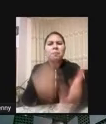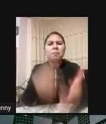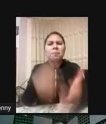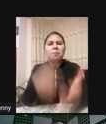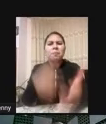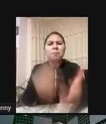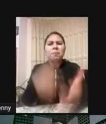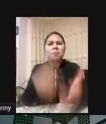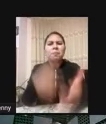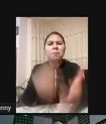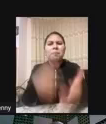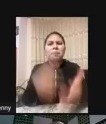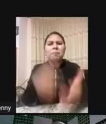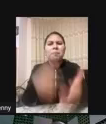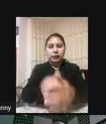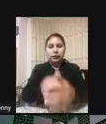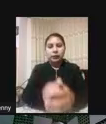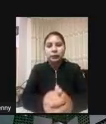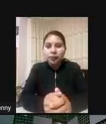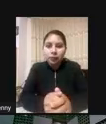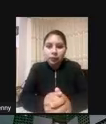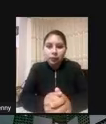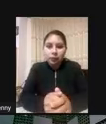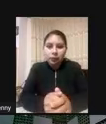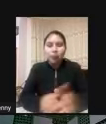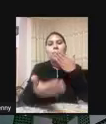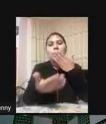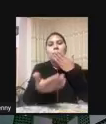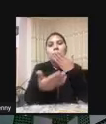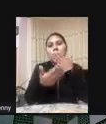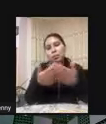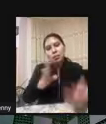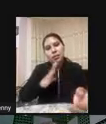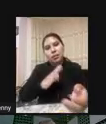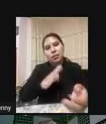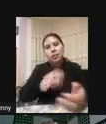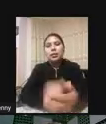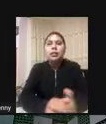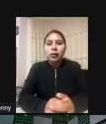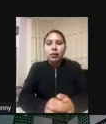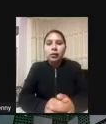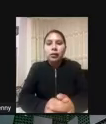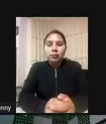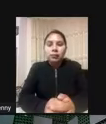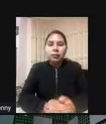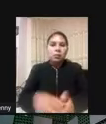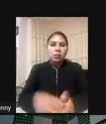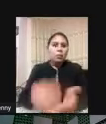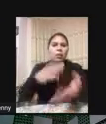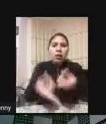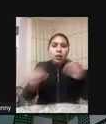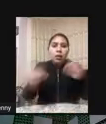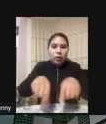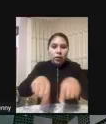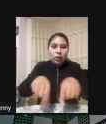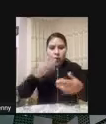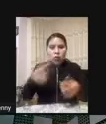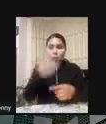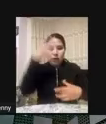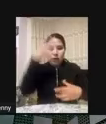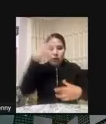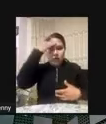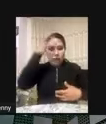doctora? Bueno, parte de síndrome de Down vamos a tocar lo que es el parálisis cerebral infantil. También vamos a